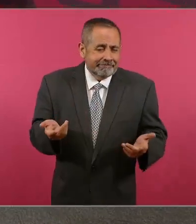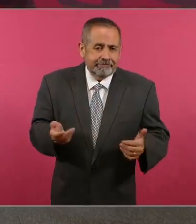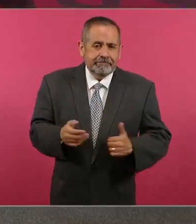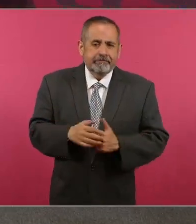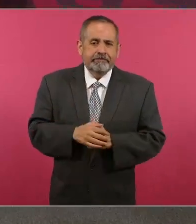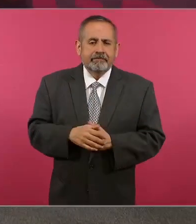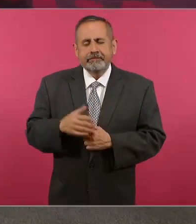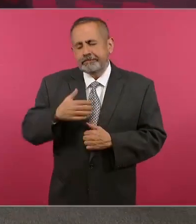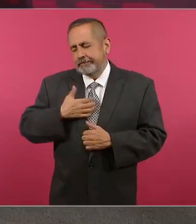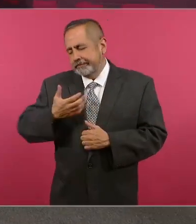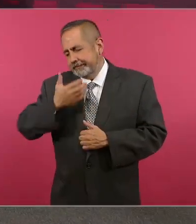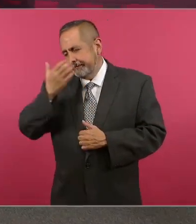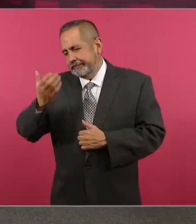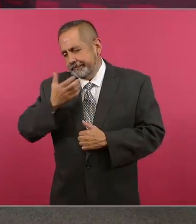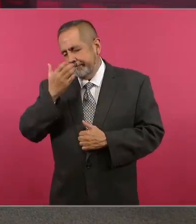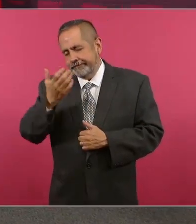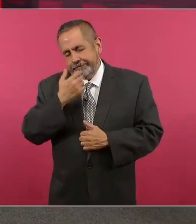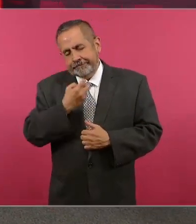estoy acostumbrado.